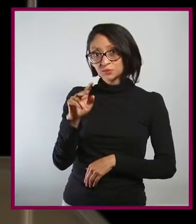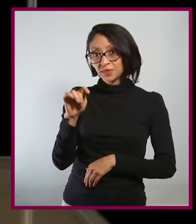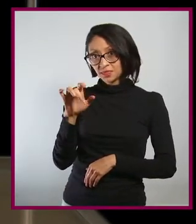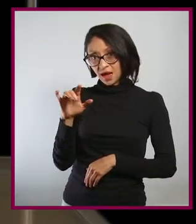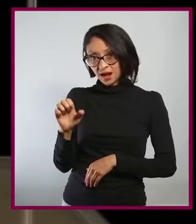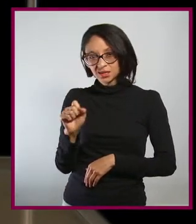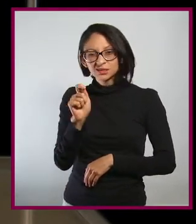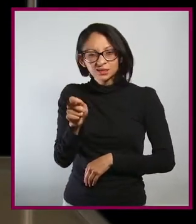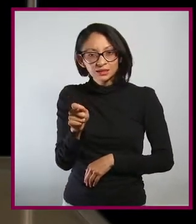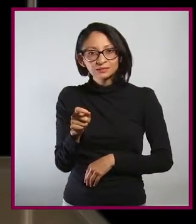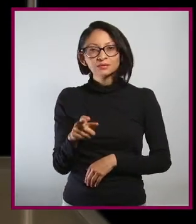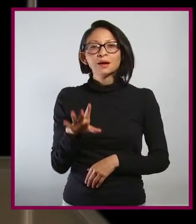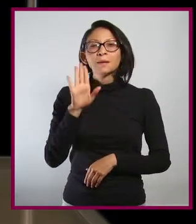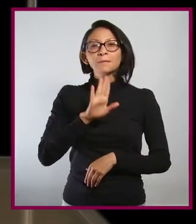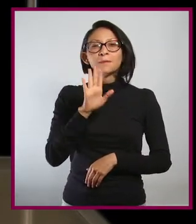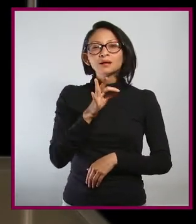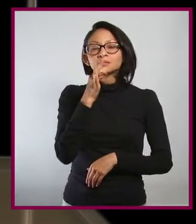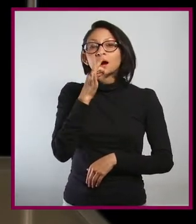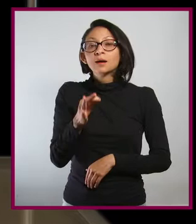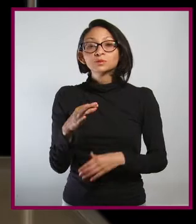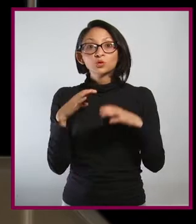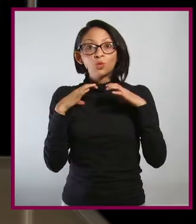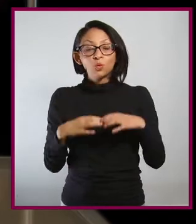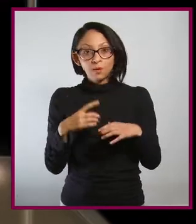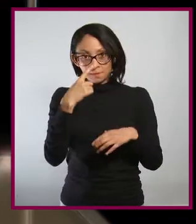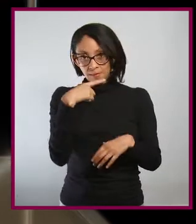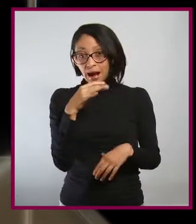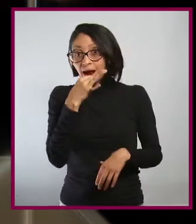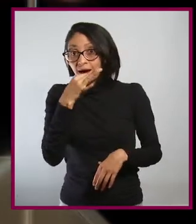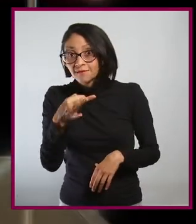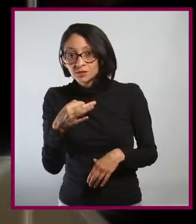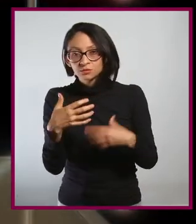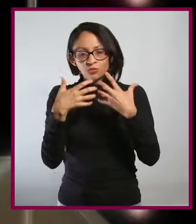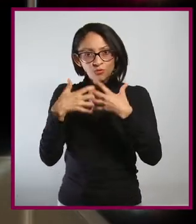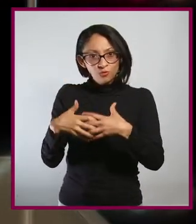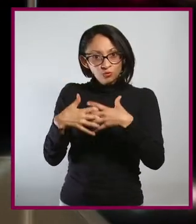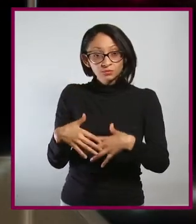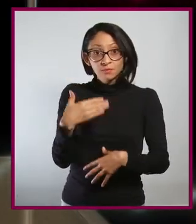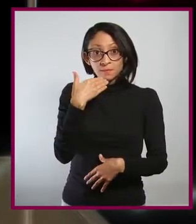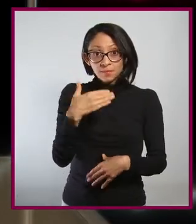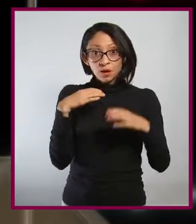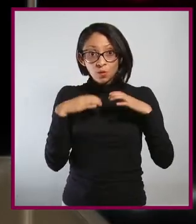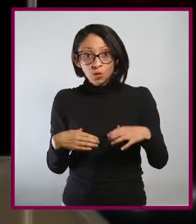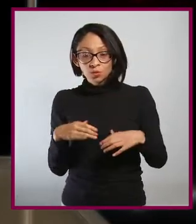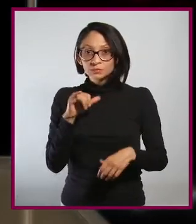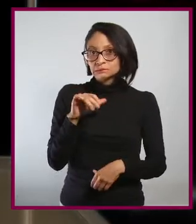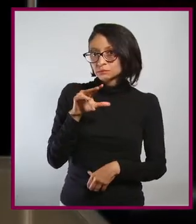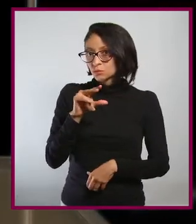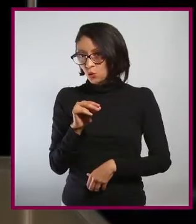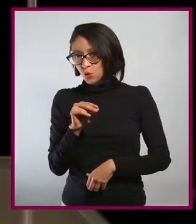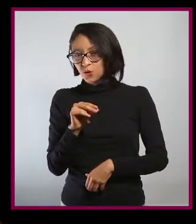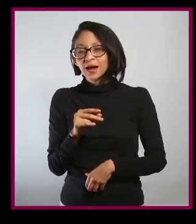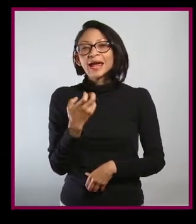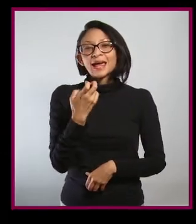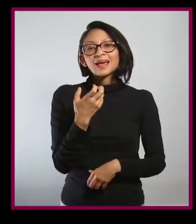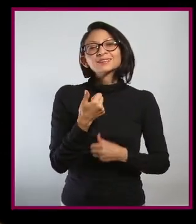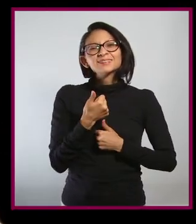vitales son señales que da el cuerpo para saber si está funcionando correctamente o